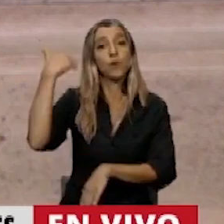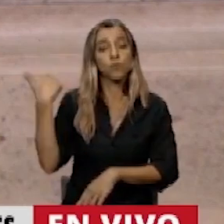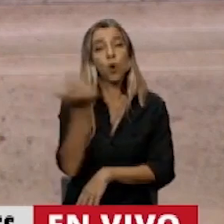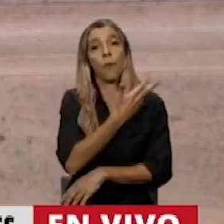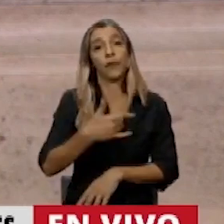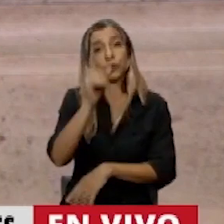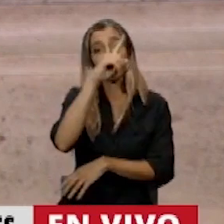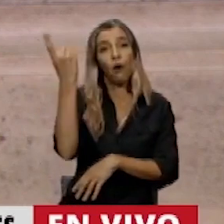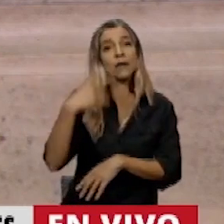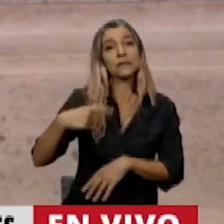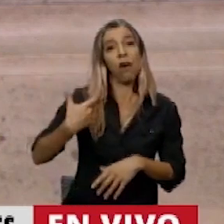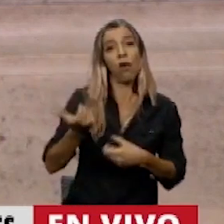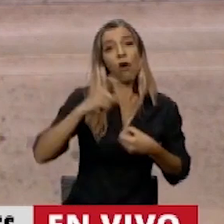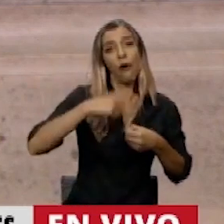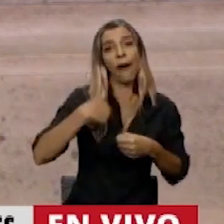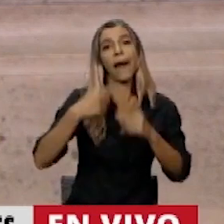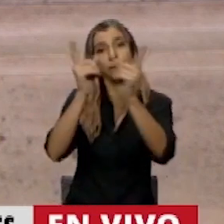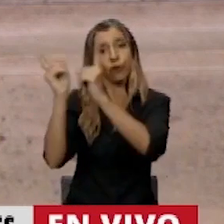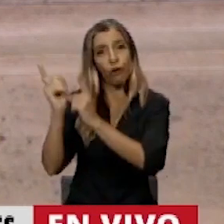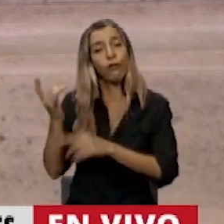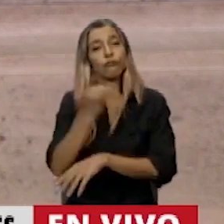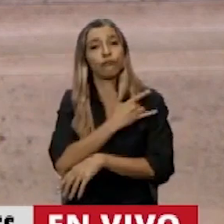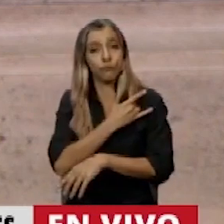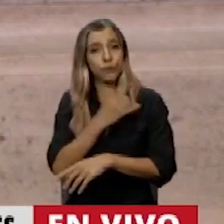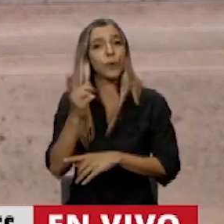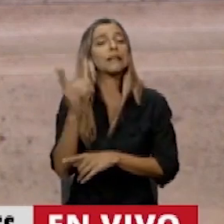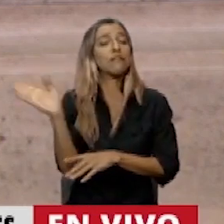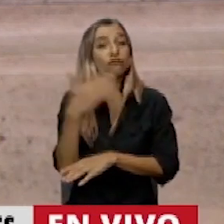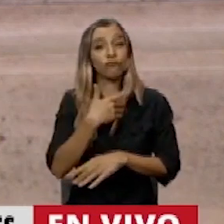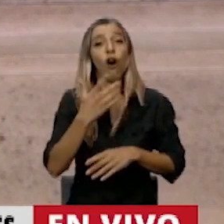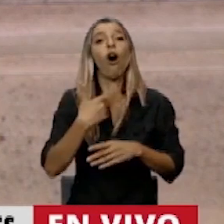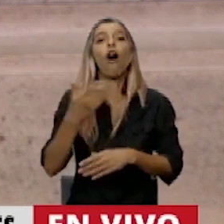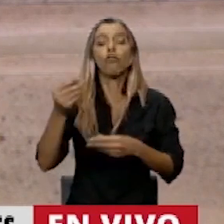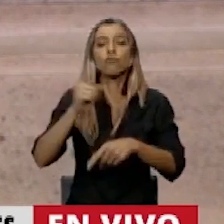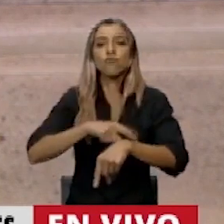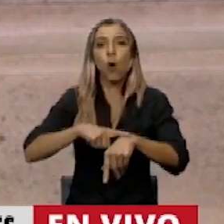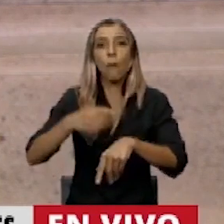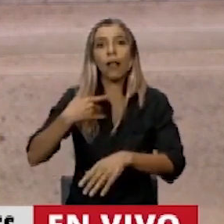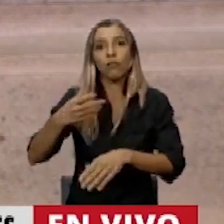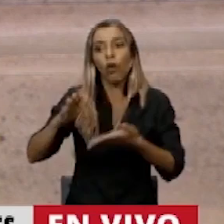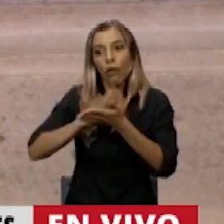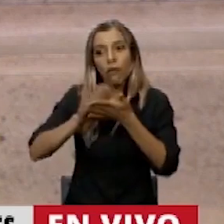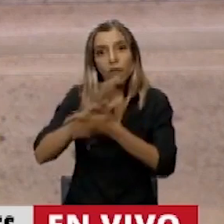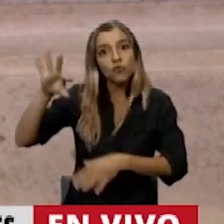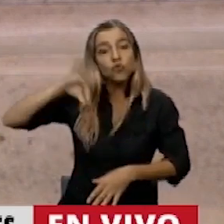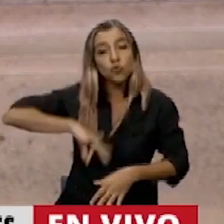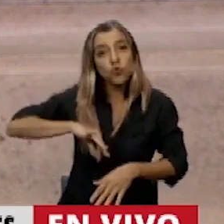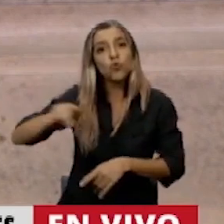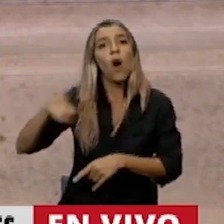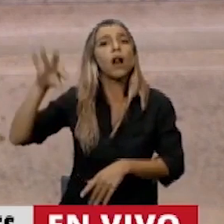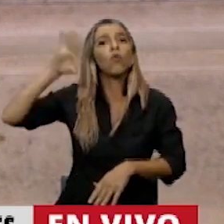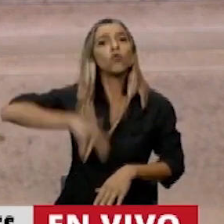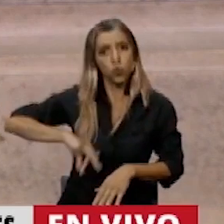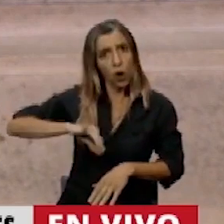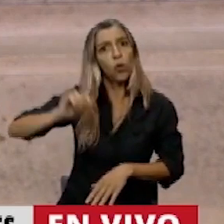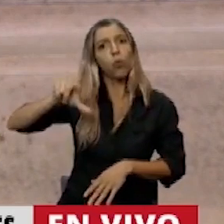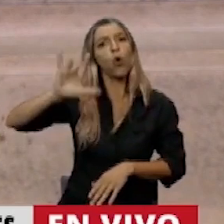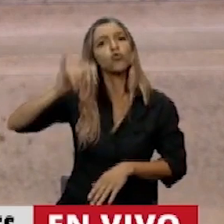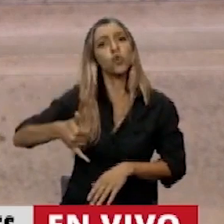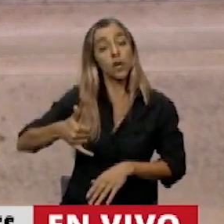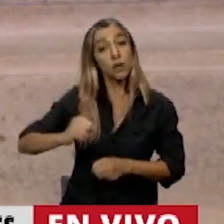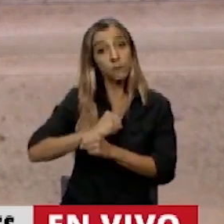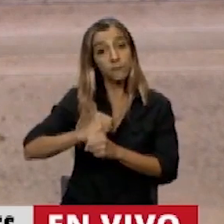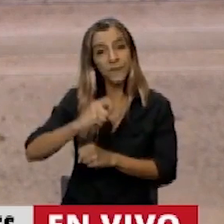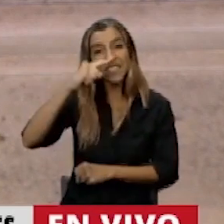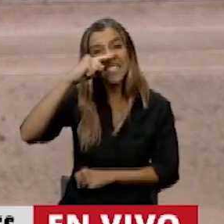estatales, nacionales y de los docentes universitarios, ofreció un 7% de aumento. ¿Les